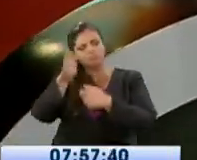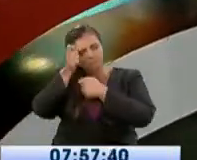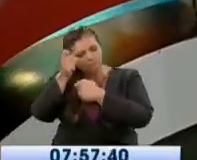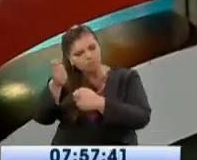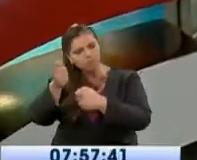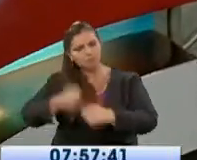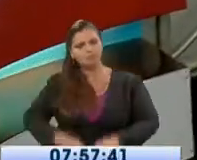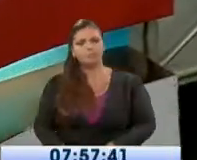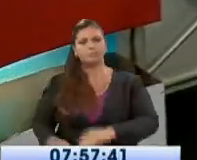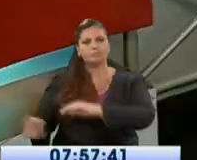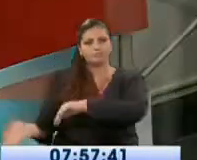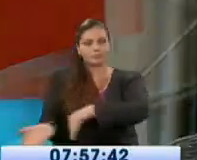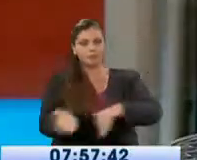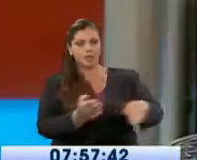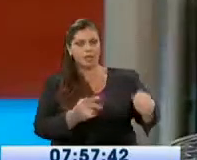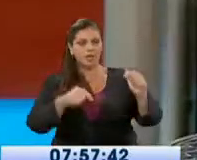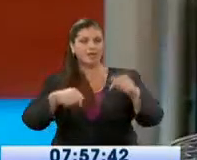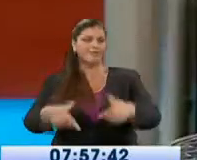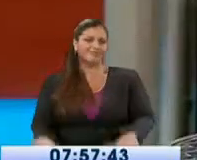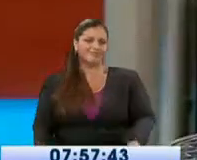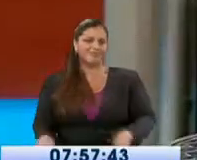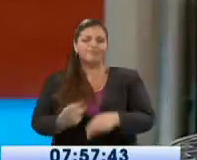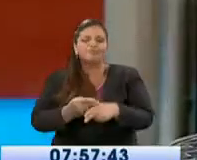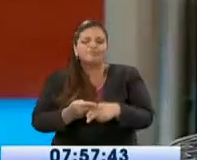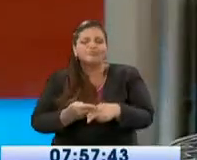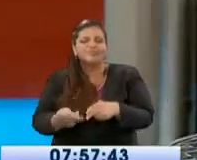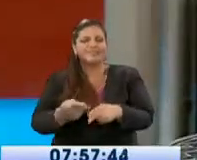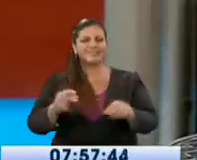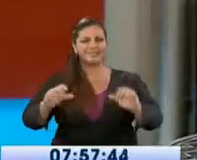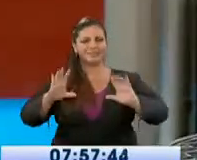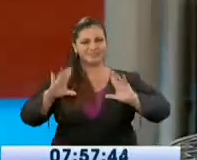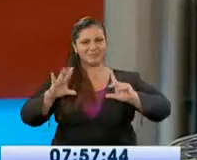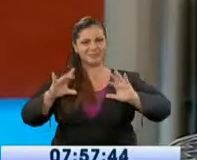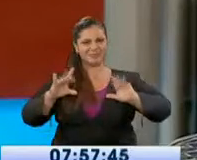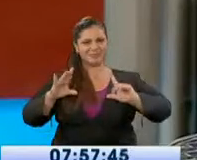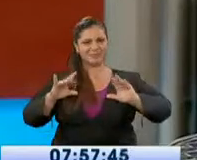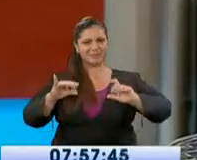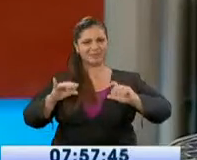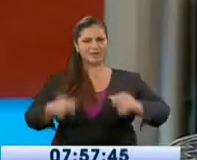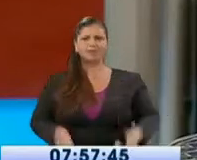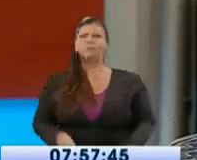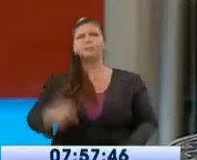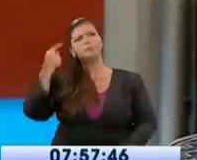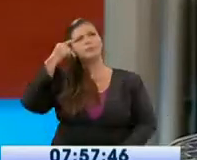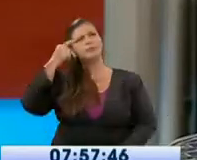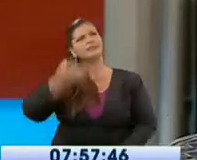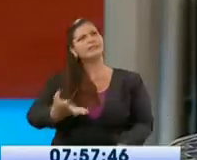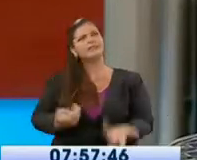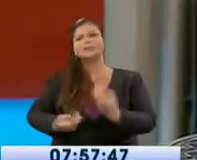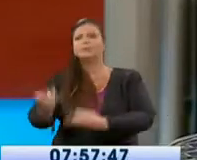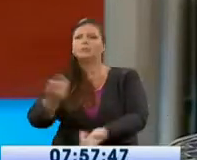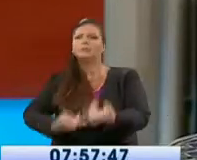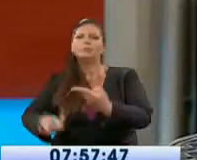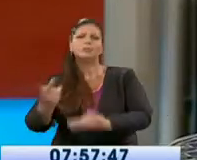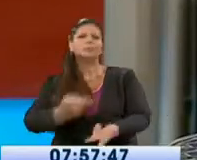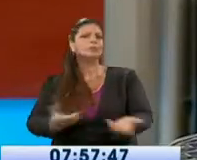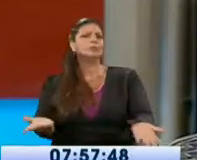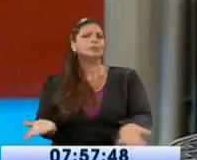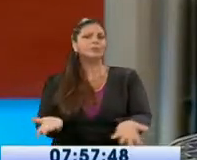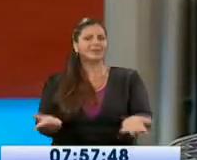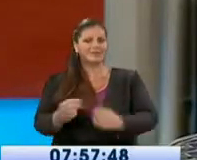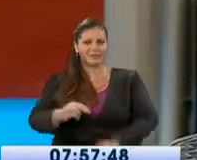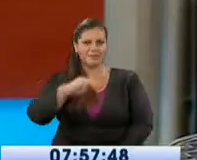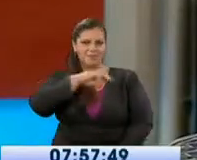Los destinos para disfrutar este feriado son Playa Varadero y Puerto del Morro, que además son promocionados por la empresa de